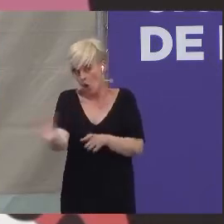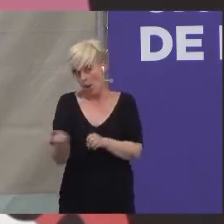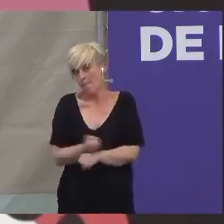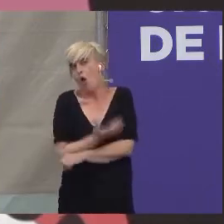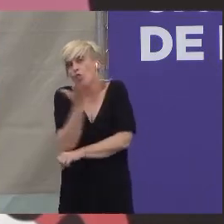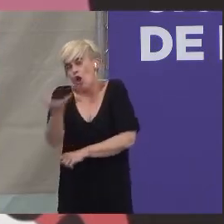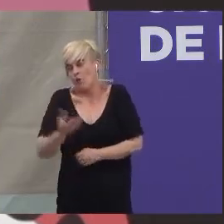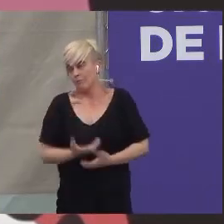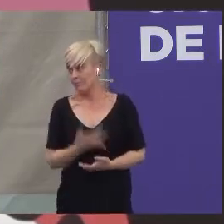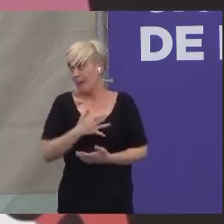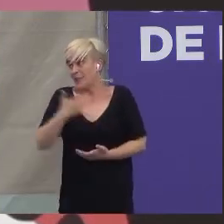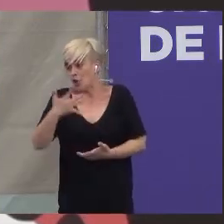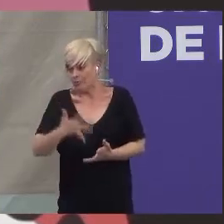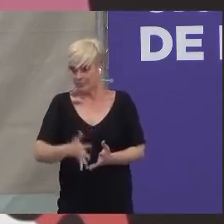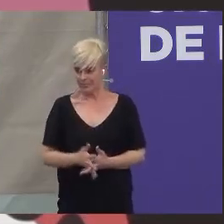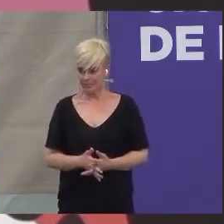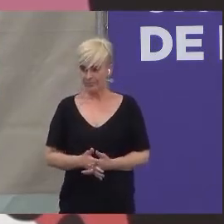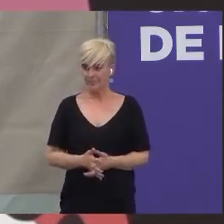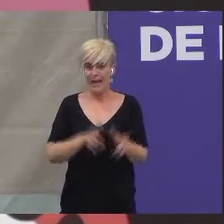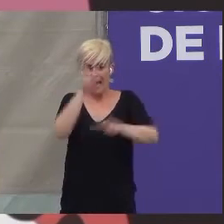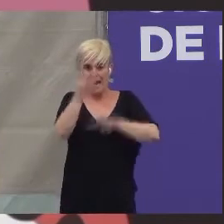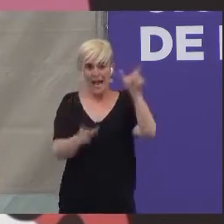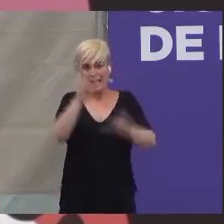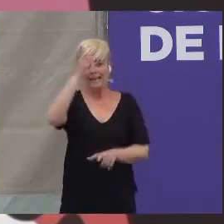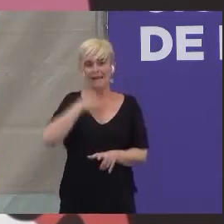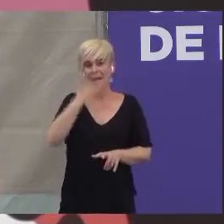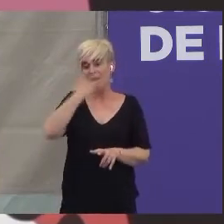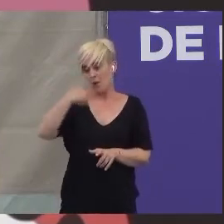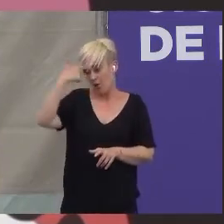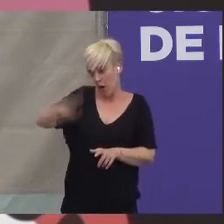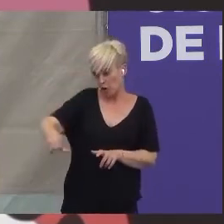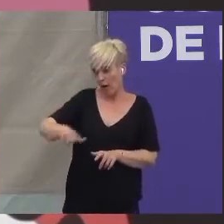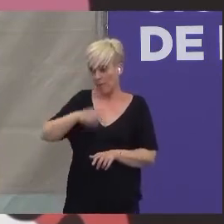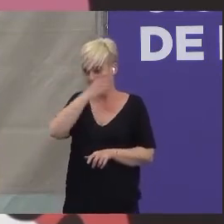passió. La gent que me coneixeu sabeu que és passió.